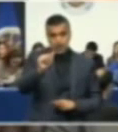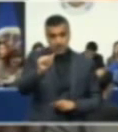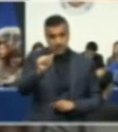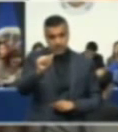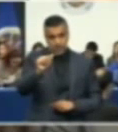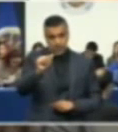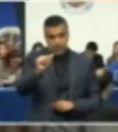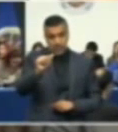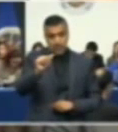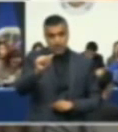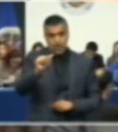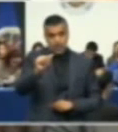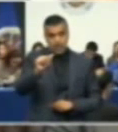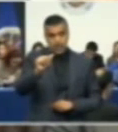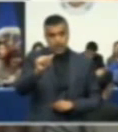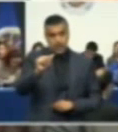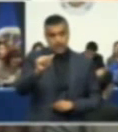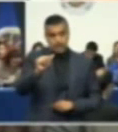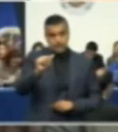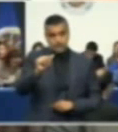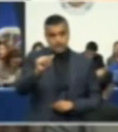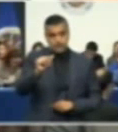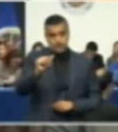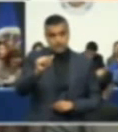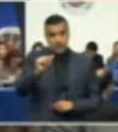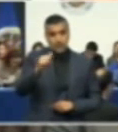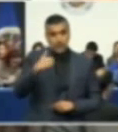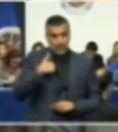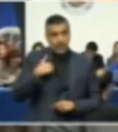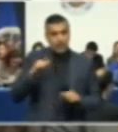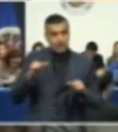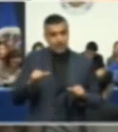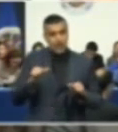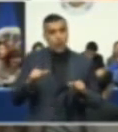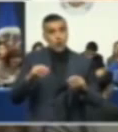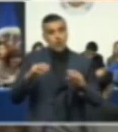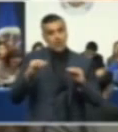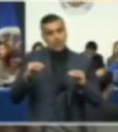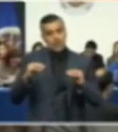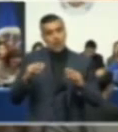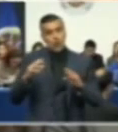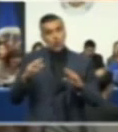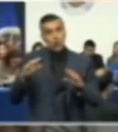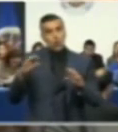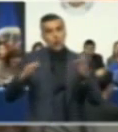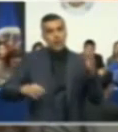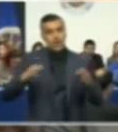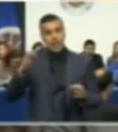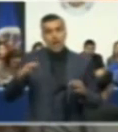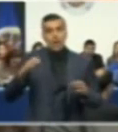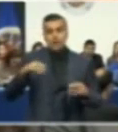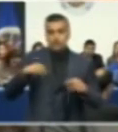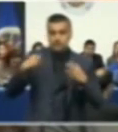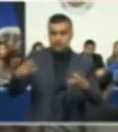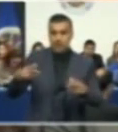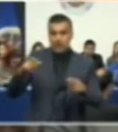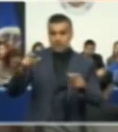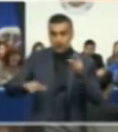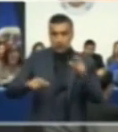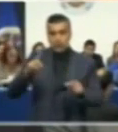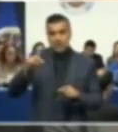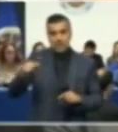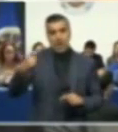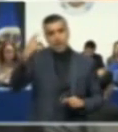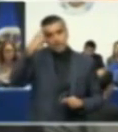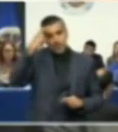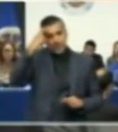Discapacidad mantendría la incapacidad jurídica relativa y absoluta a personas con